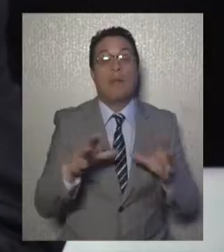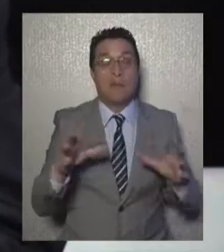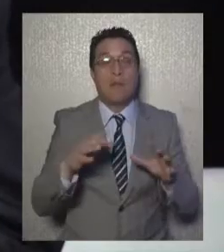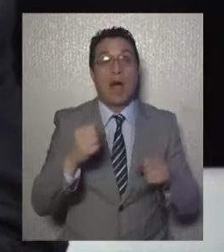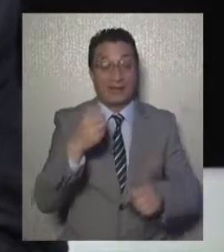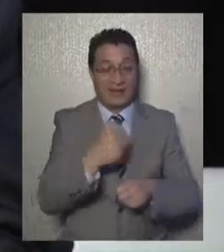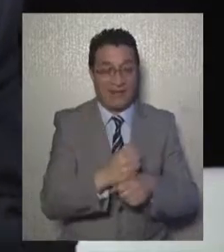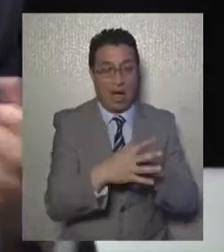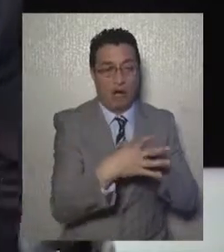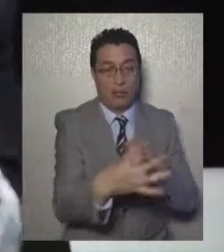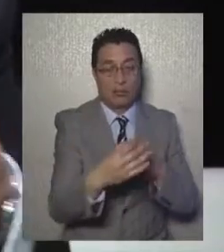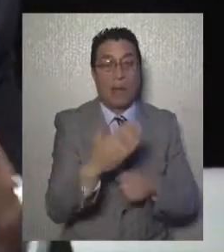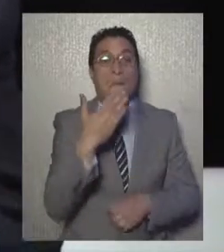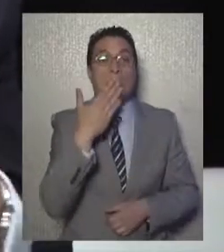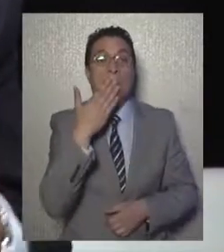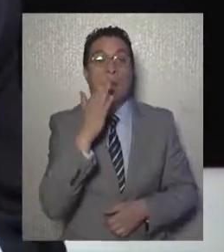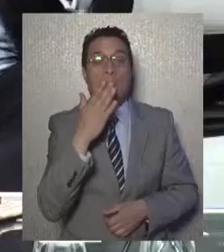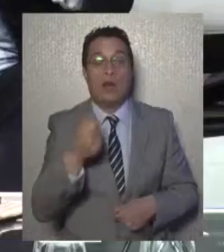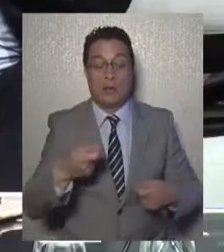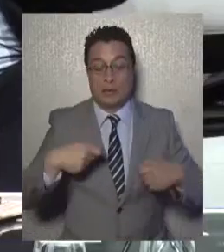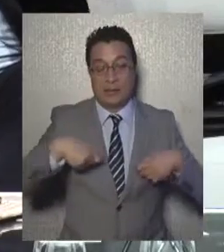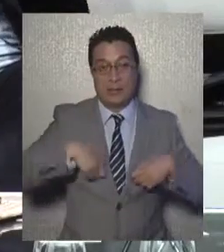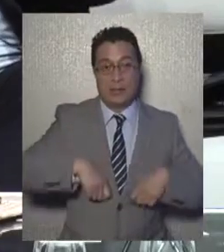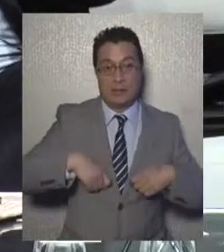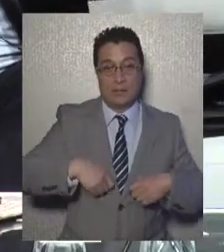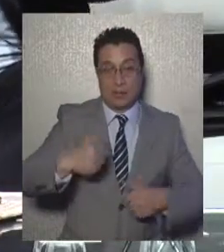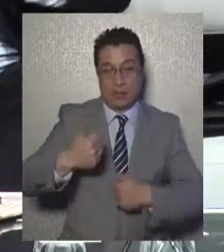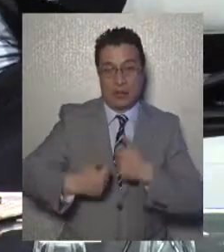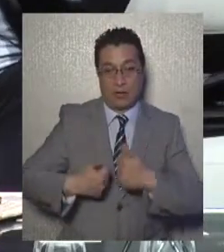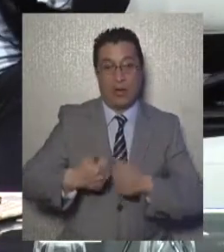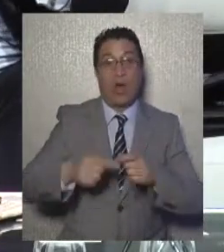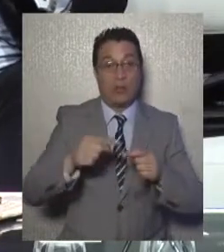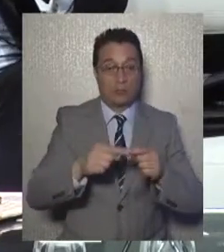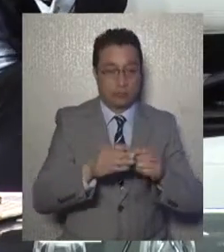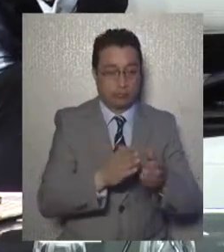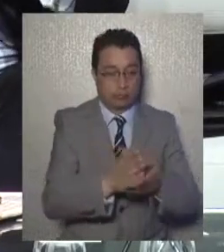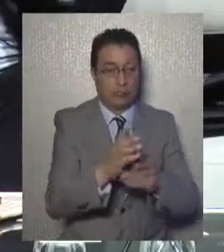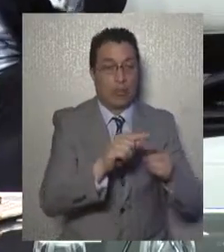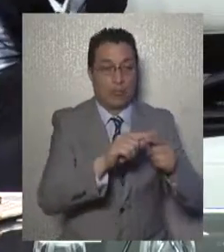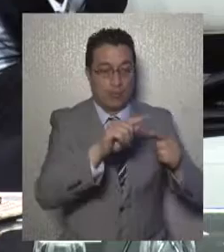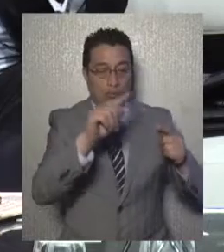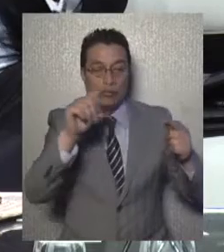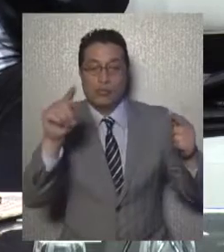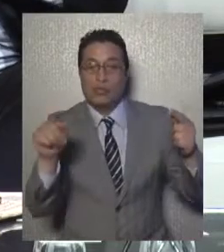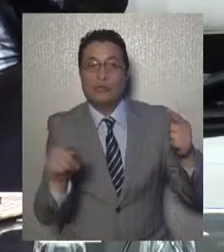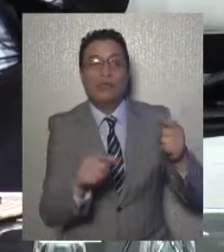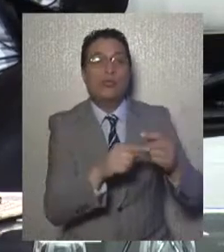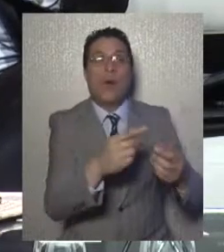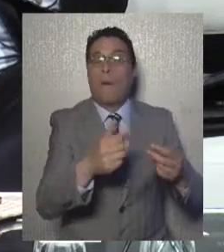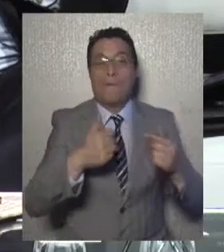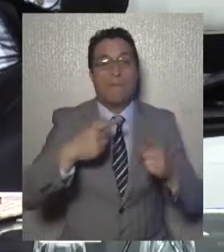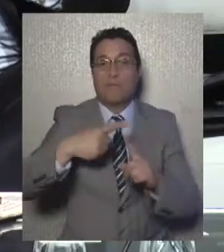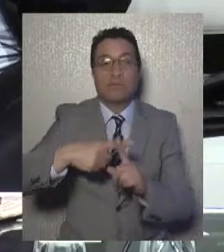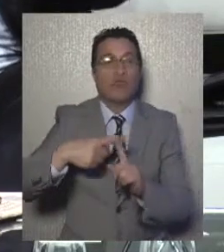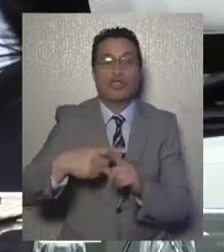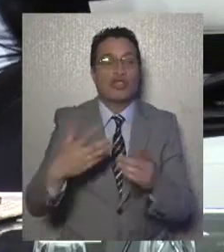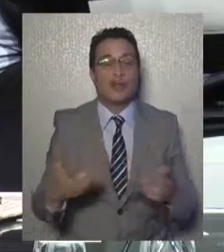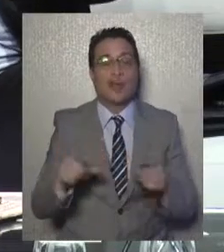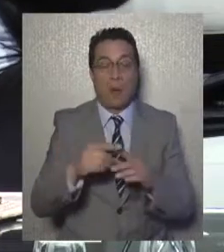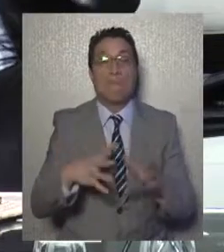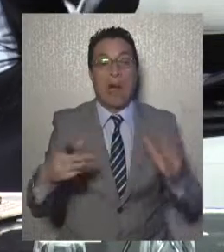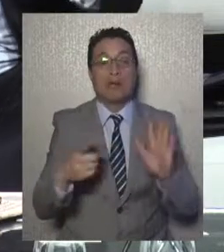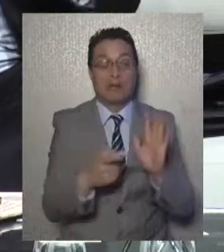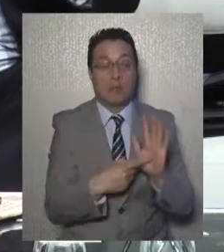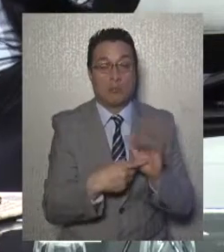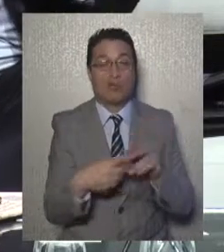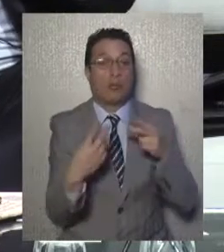laborales, mejores remuneraciones porque empieza a competir y empieza un círculo virtuoso de mayor actividad que finalmente se traduce en más impuestos